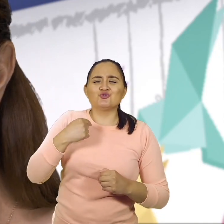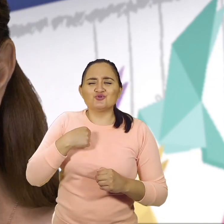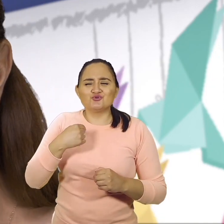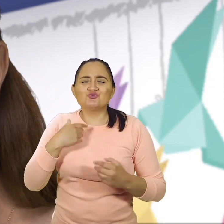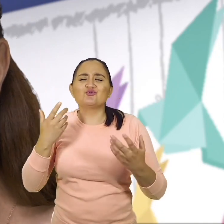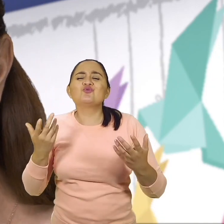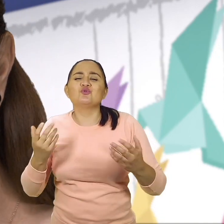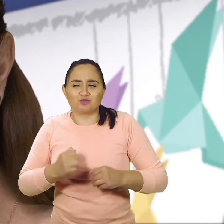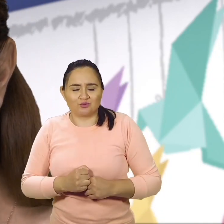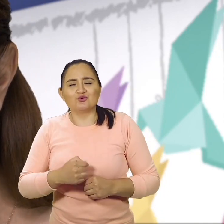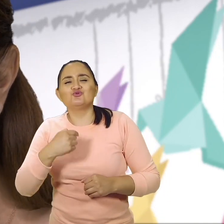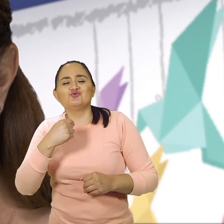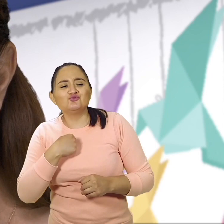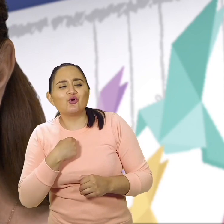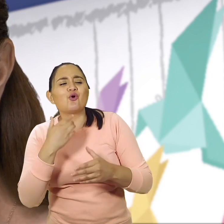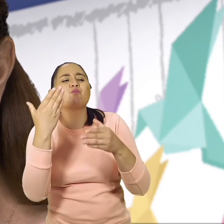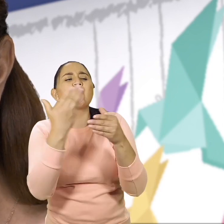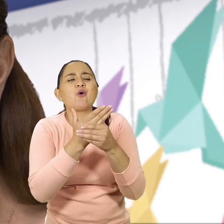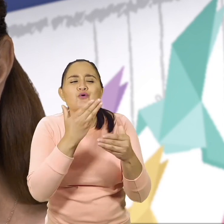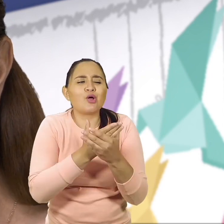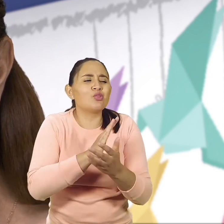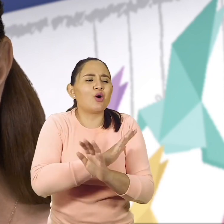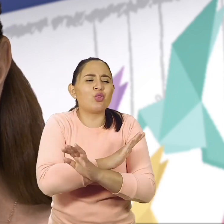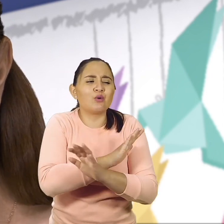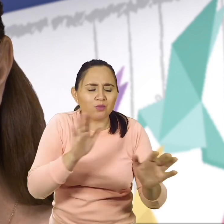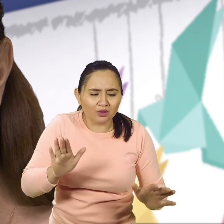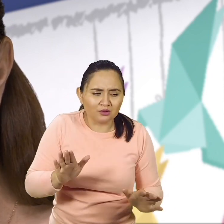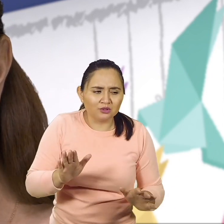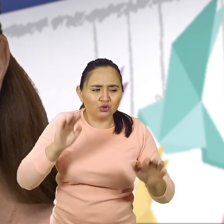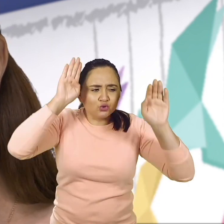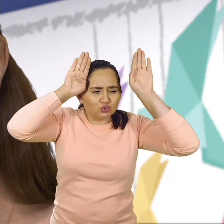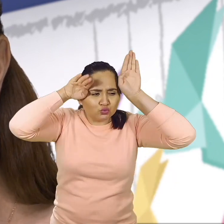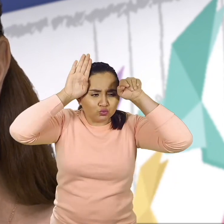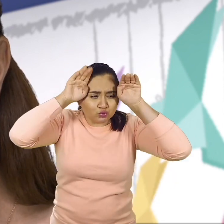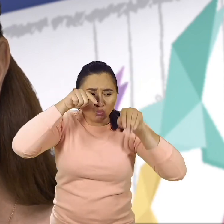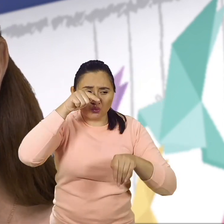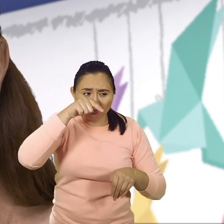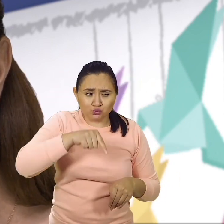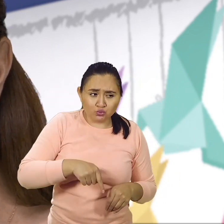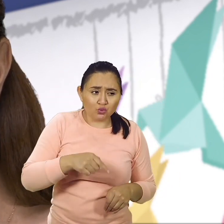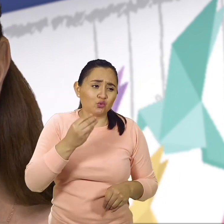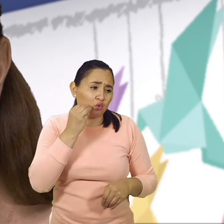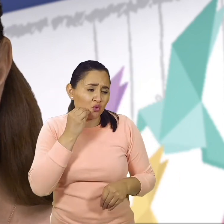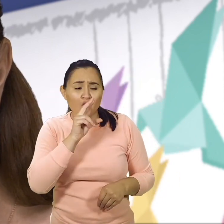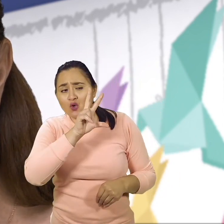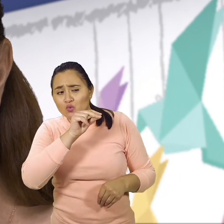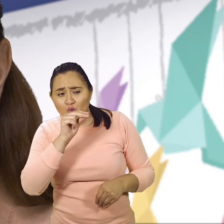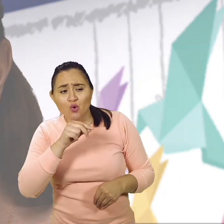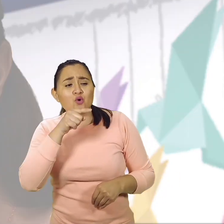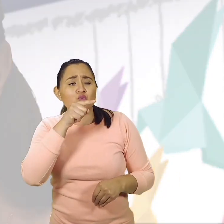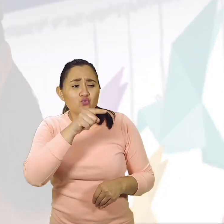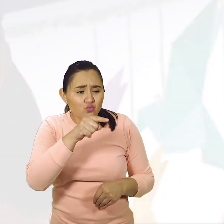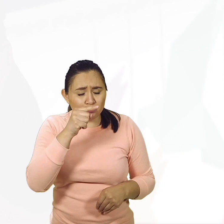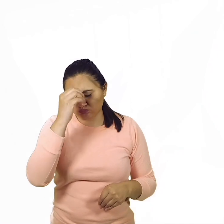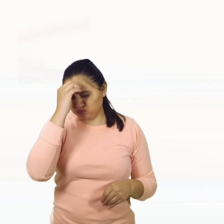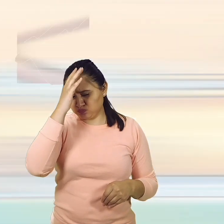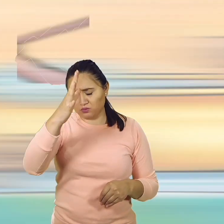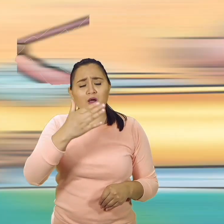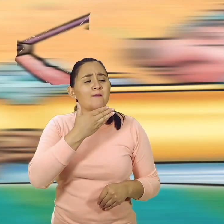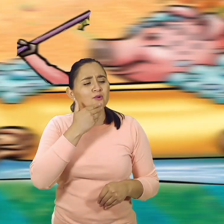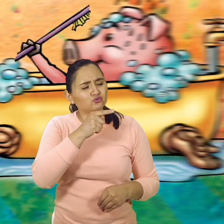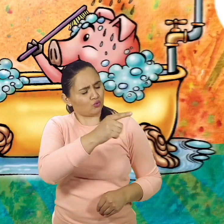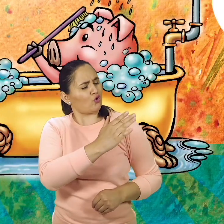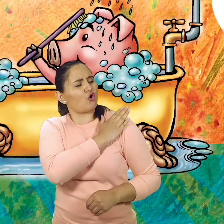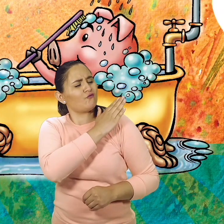estoy molestando. En verdad nunca he pensado que seas tonto, pero incluso si fuera así, deberías empezar a creer en ti mismo y no en